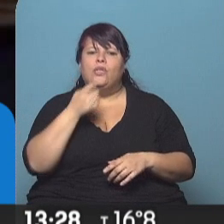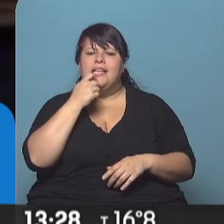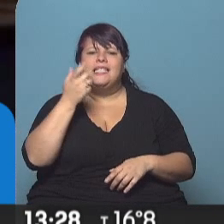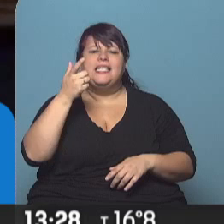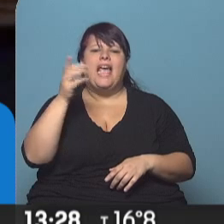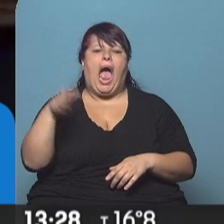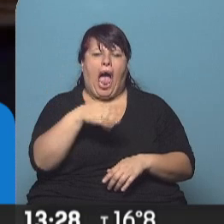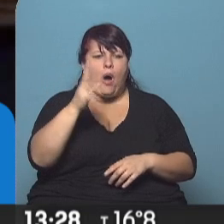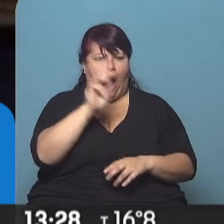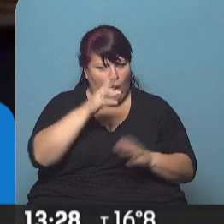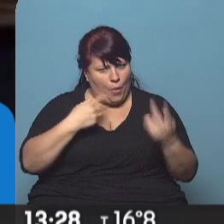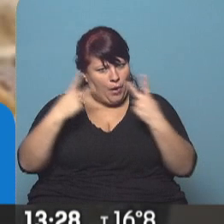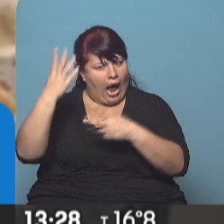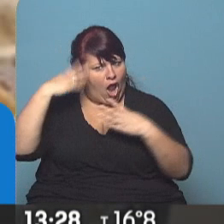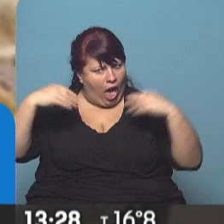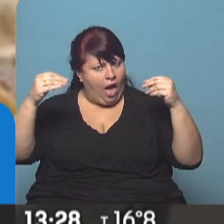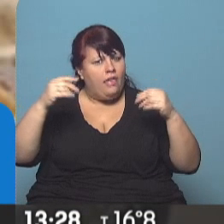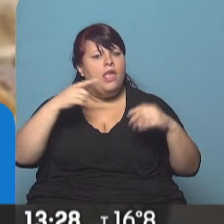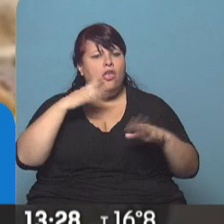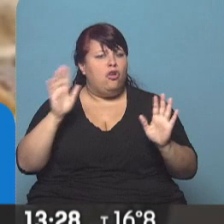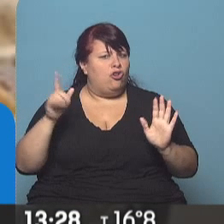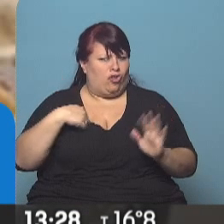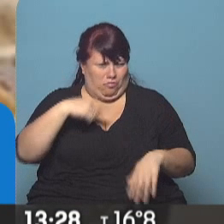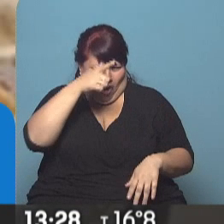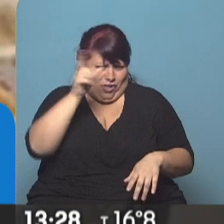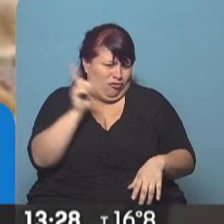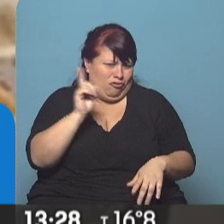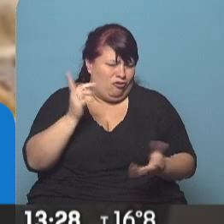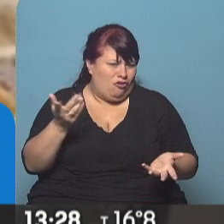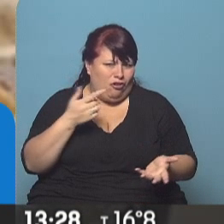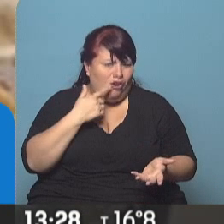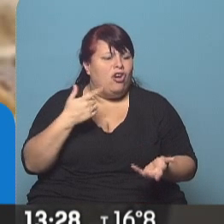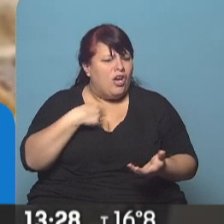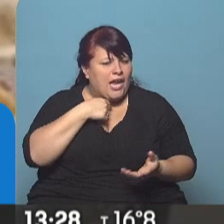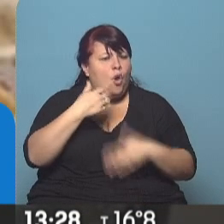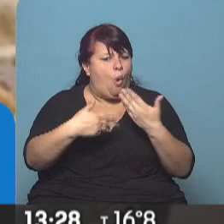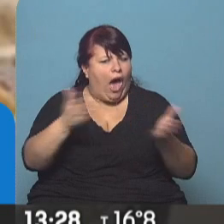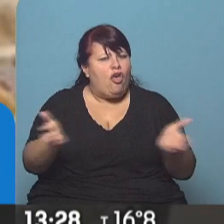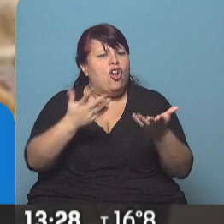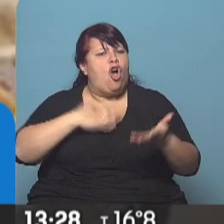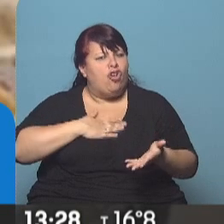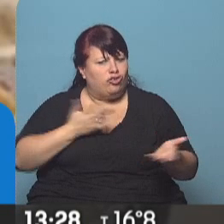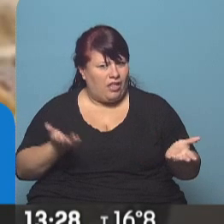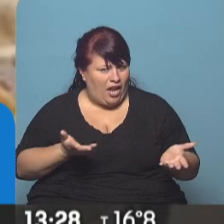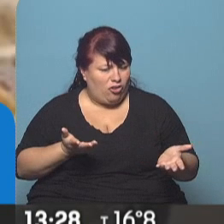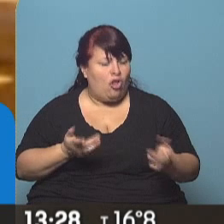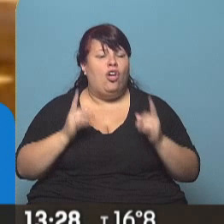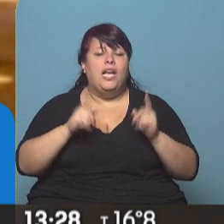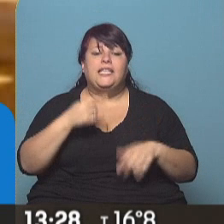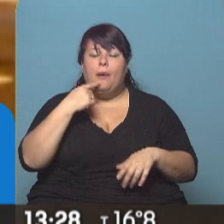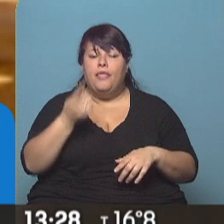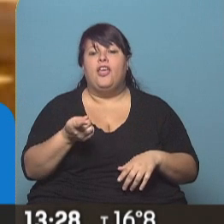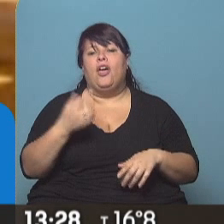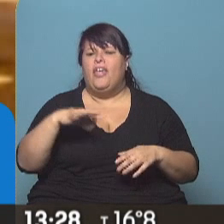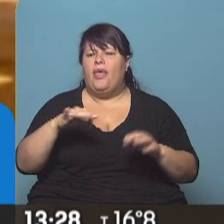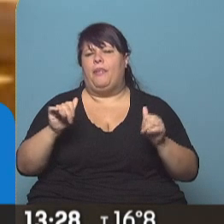tenía autorización para viajar a Ámsterdam, respondió: yo no soy policía, dijo Guardiola, quiero que los jugadores estén contentos. Y dijo también que